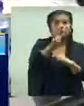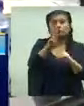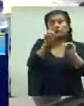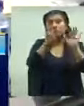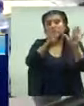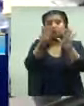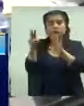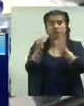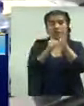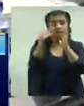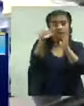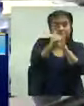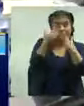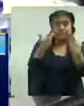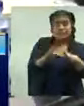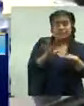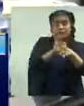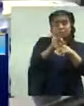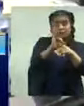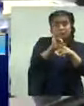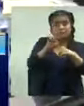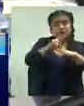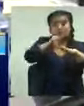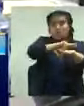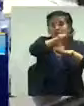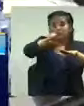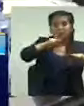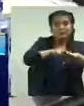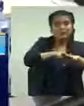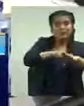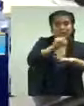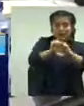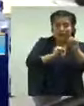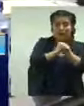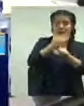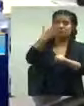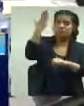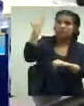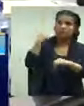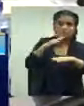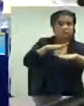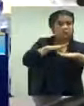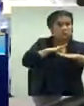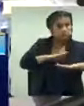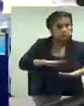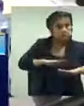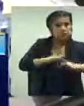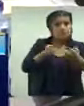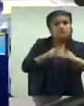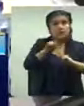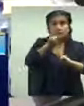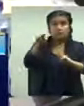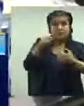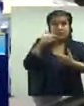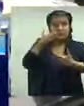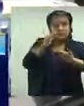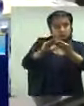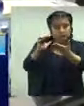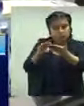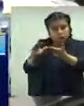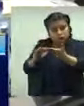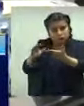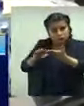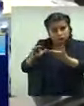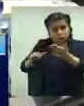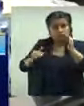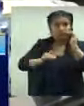2.800 millones de funcionamiento ordinario, que eso alcanzó el año pasado, y ahorita van pero desbocados a salir muchísimo